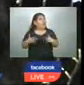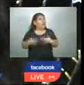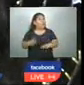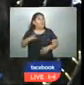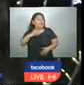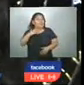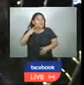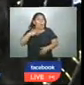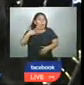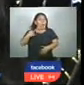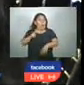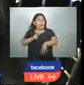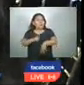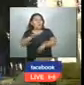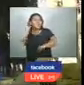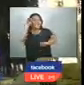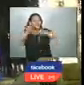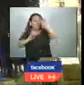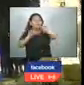ya se siente la temporada.